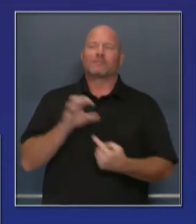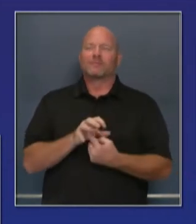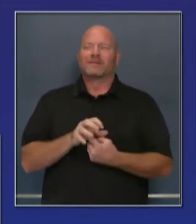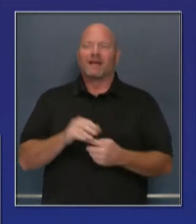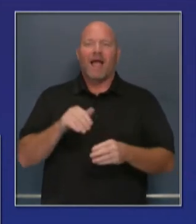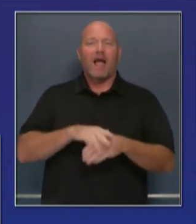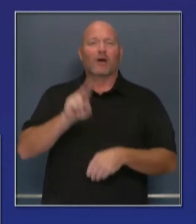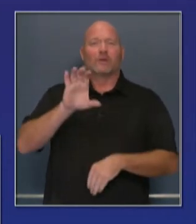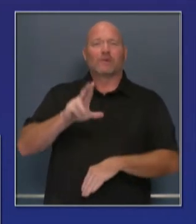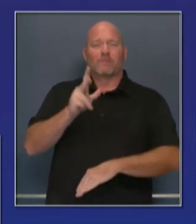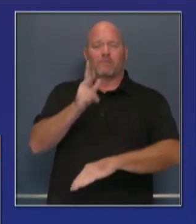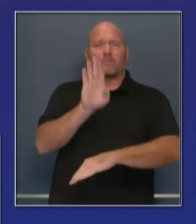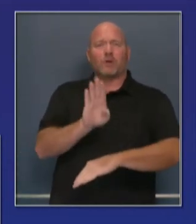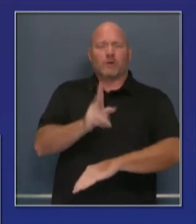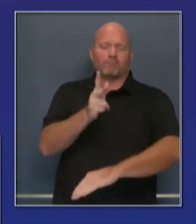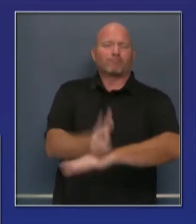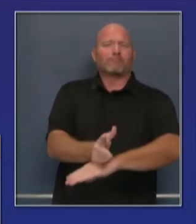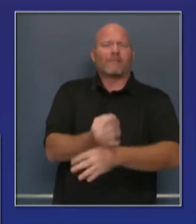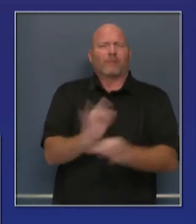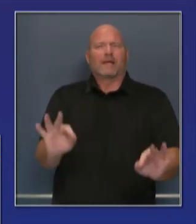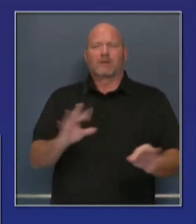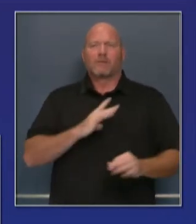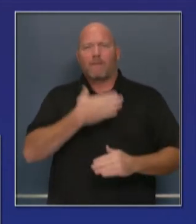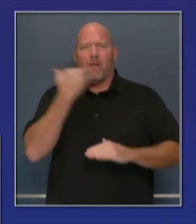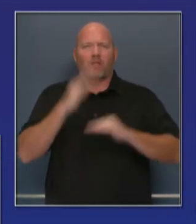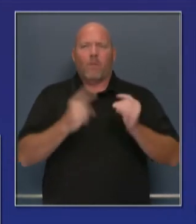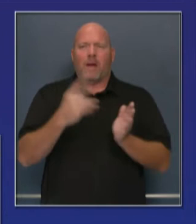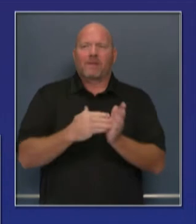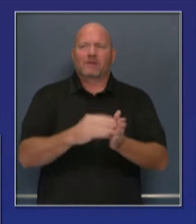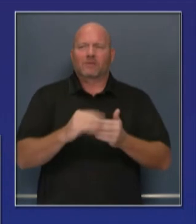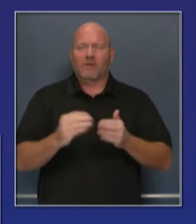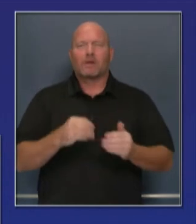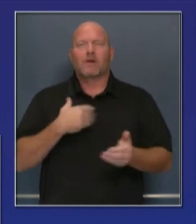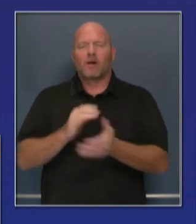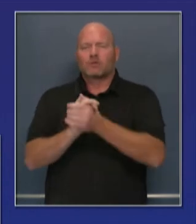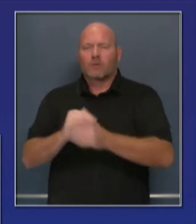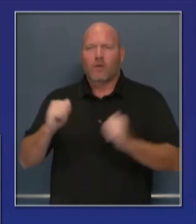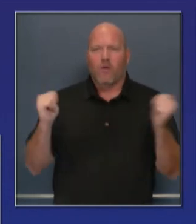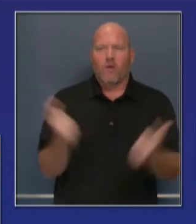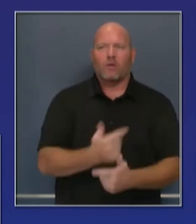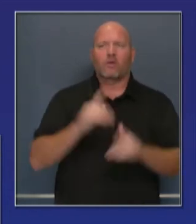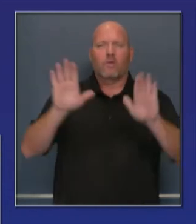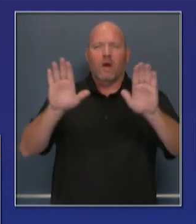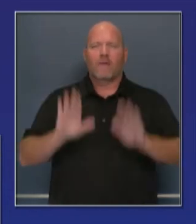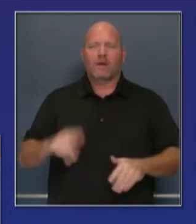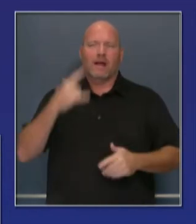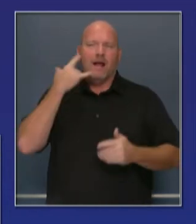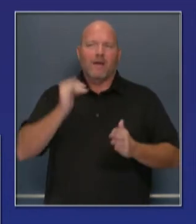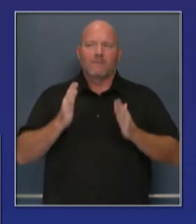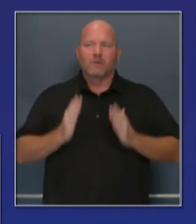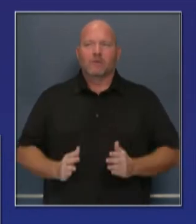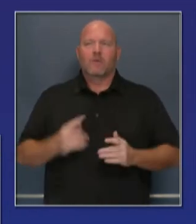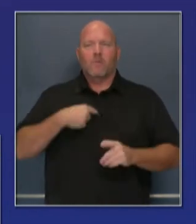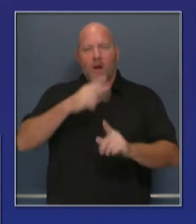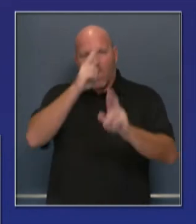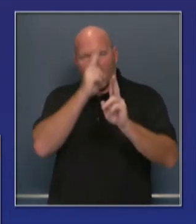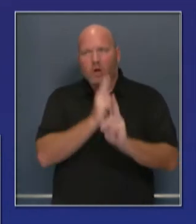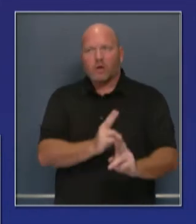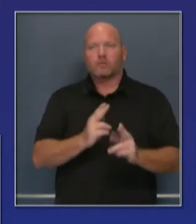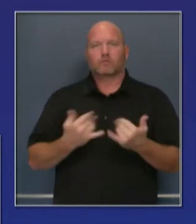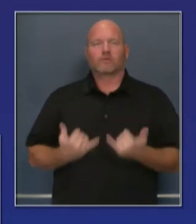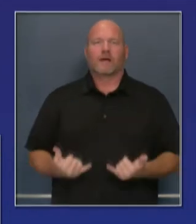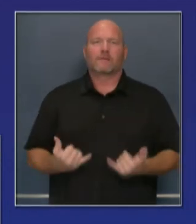su vida en el plantel escolar de UC Berkeley. Felicidades a ella y a todos estos californianos extraordinarios que